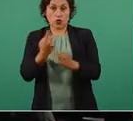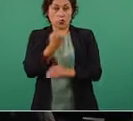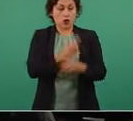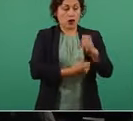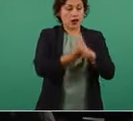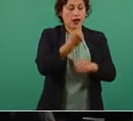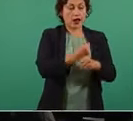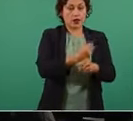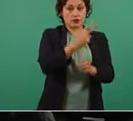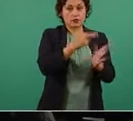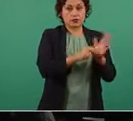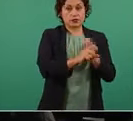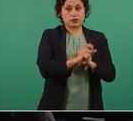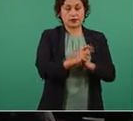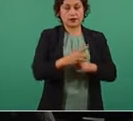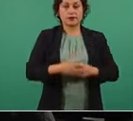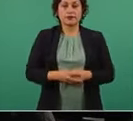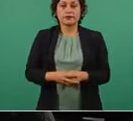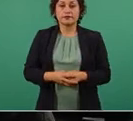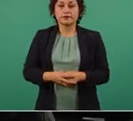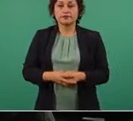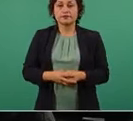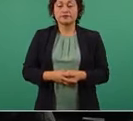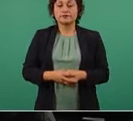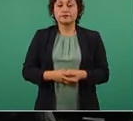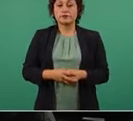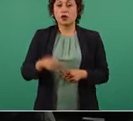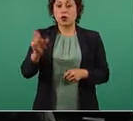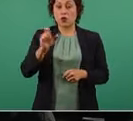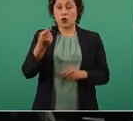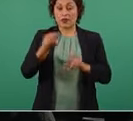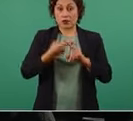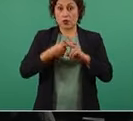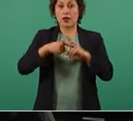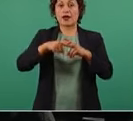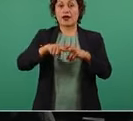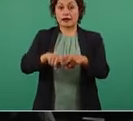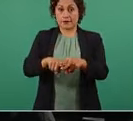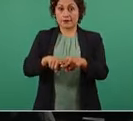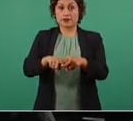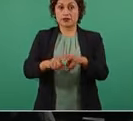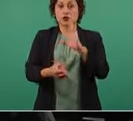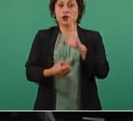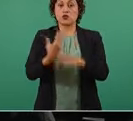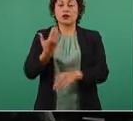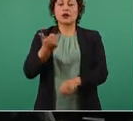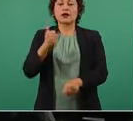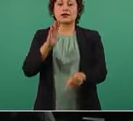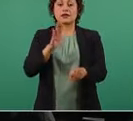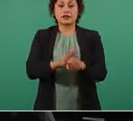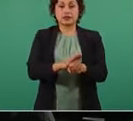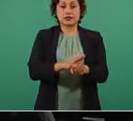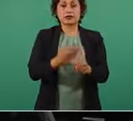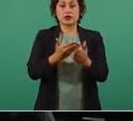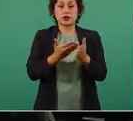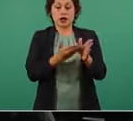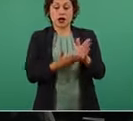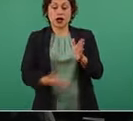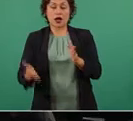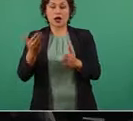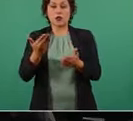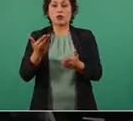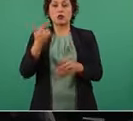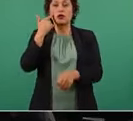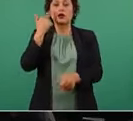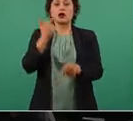del 2020. Del inicio de la administración a la fecha, Los robos en general han